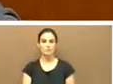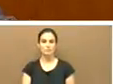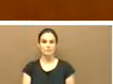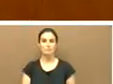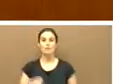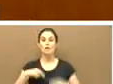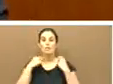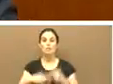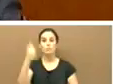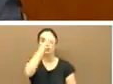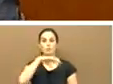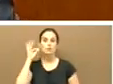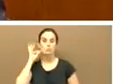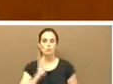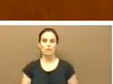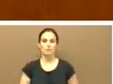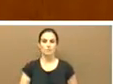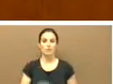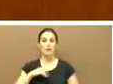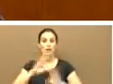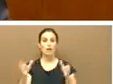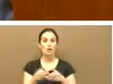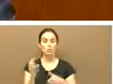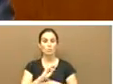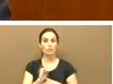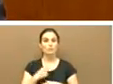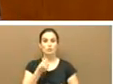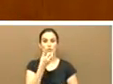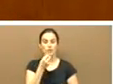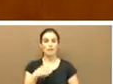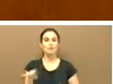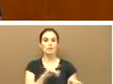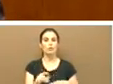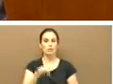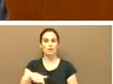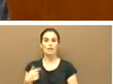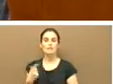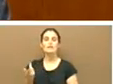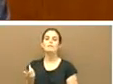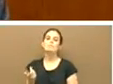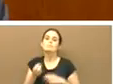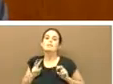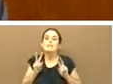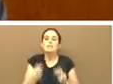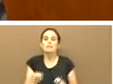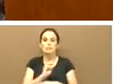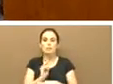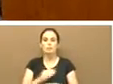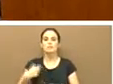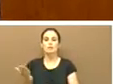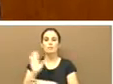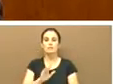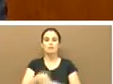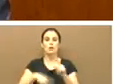diputados y diputadas, el Grupo Parlamentario Socialista Regionalista presenta esta iniciativa parlamentaria para